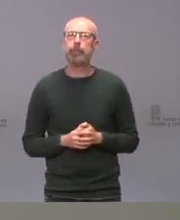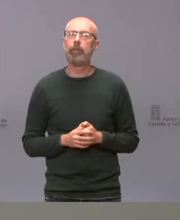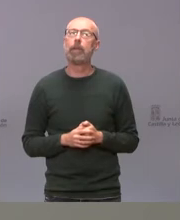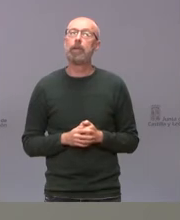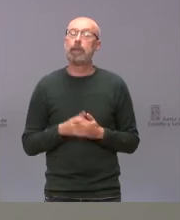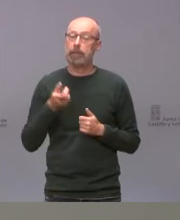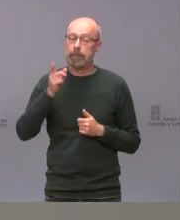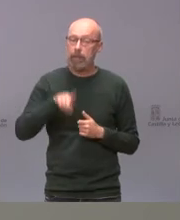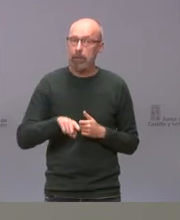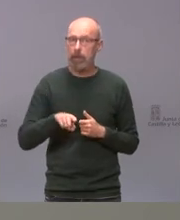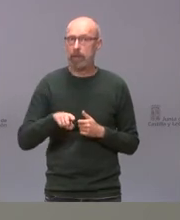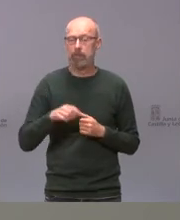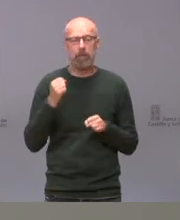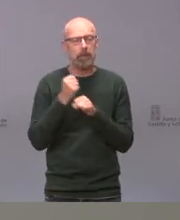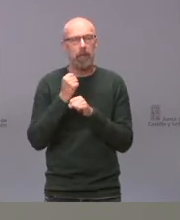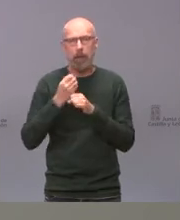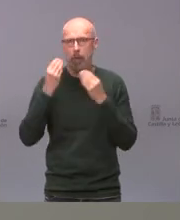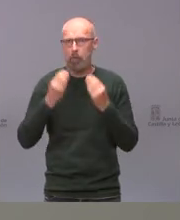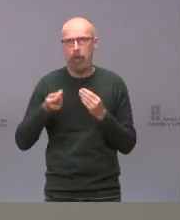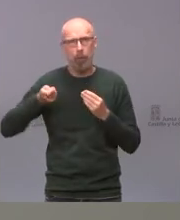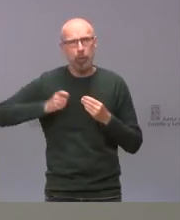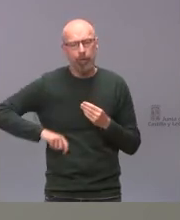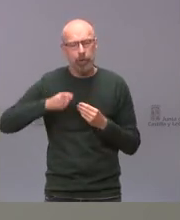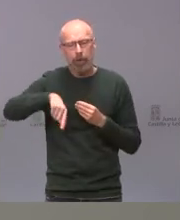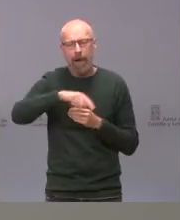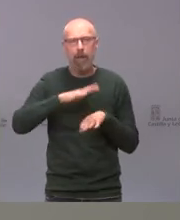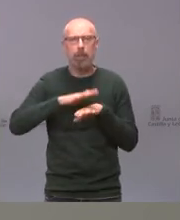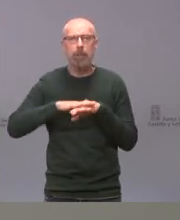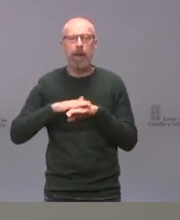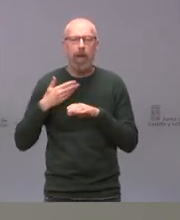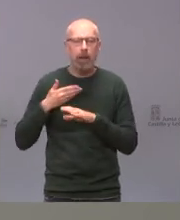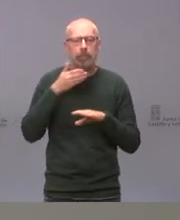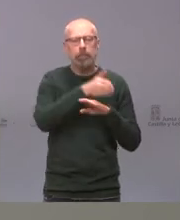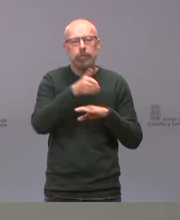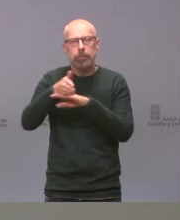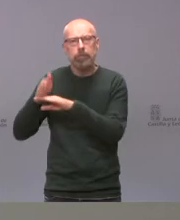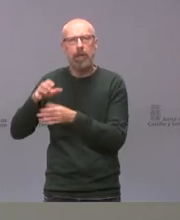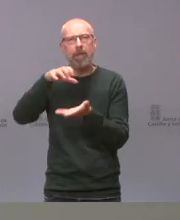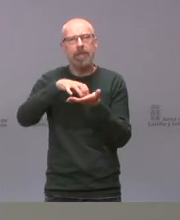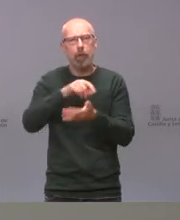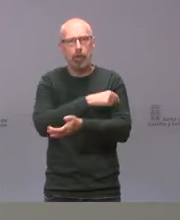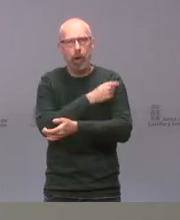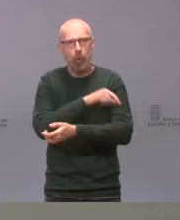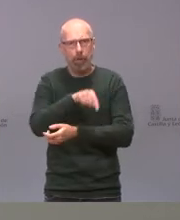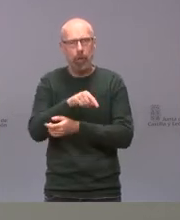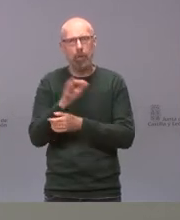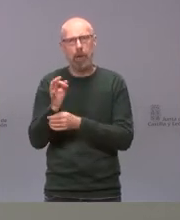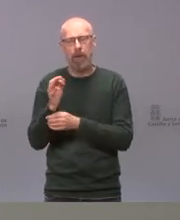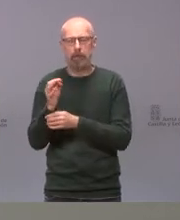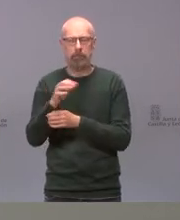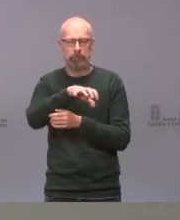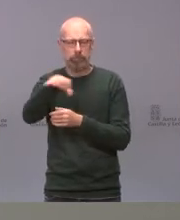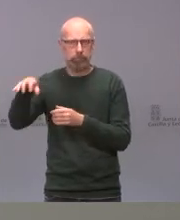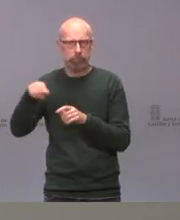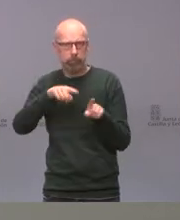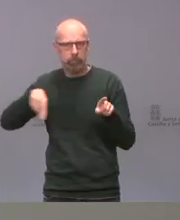todos los profesionales en los equipos itinerantes de vacunación y de los 9 puntos masivos de vacunación que están funcionando en este momento